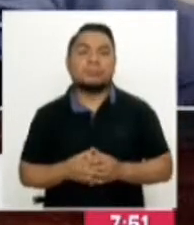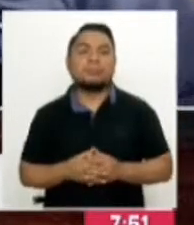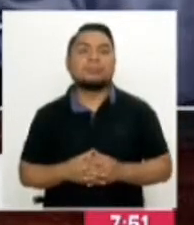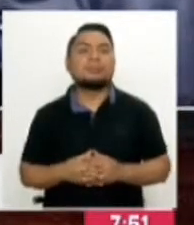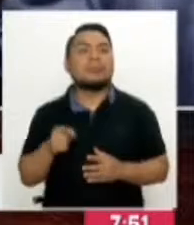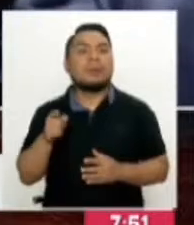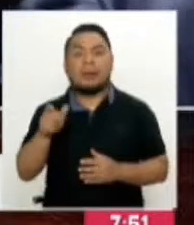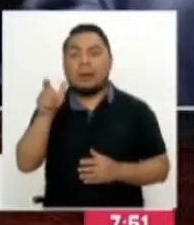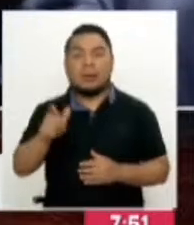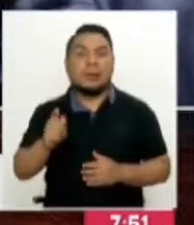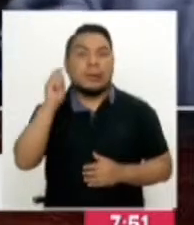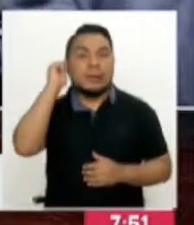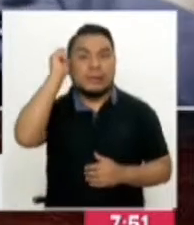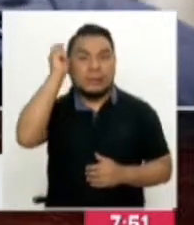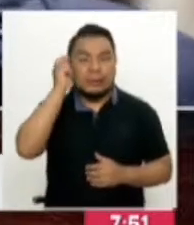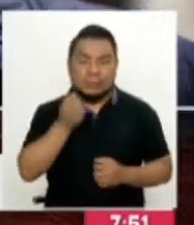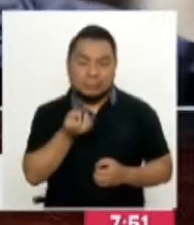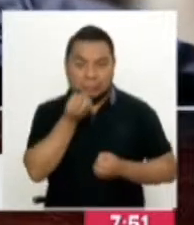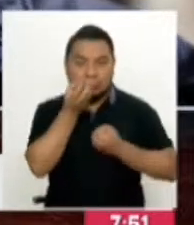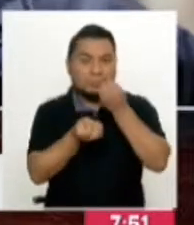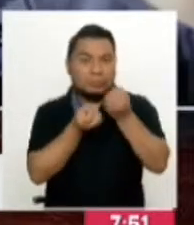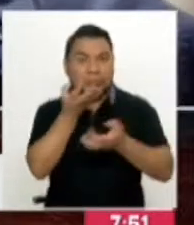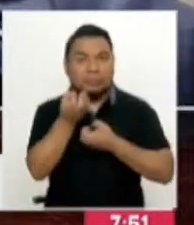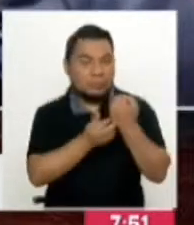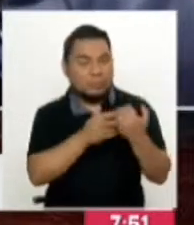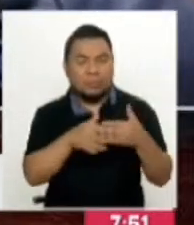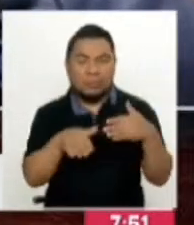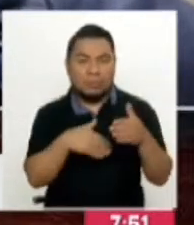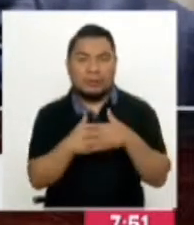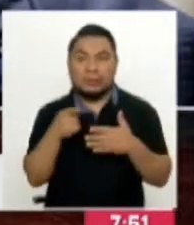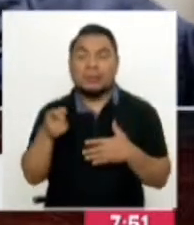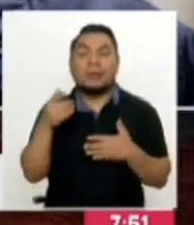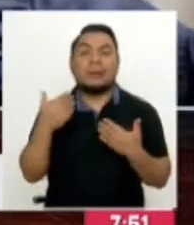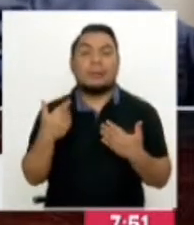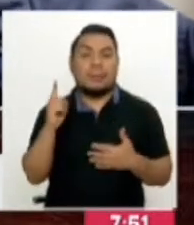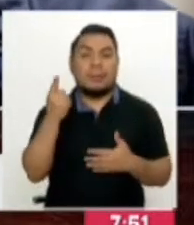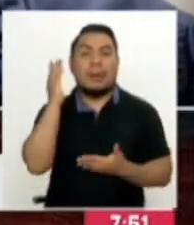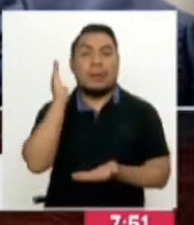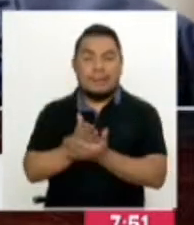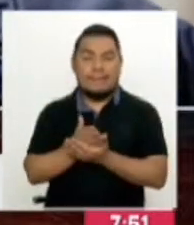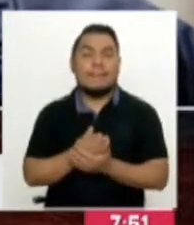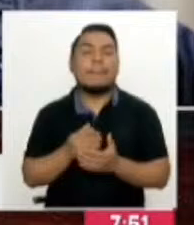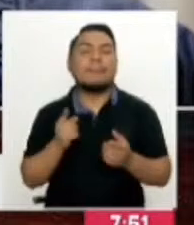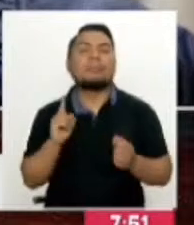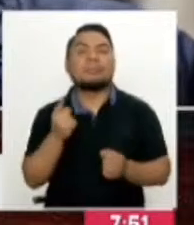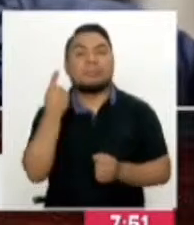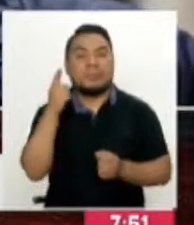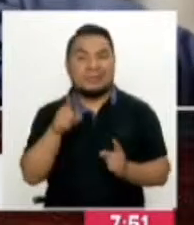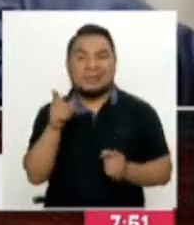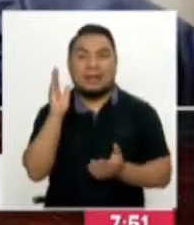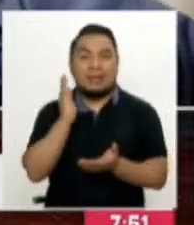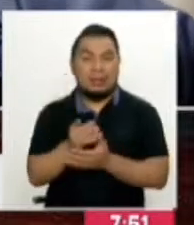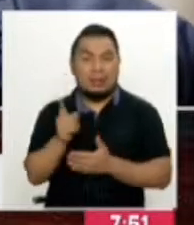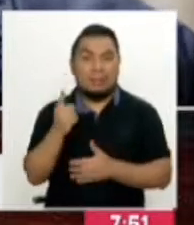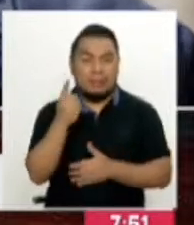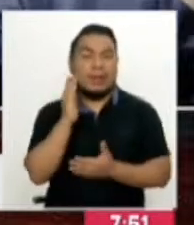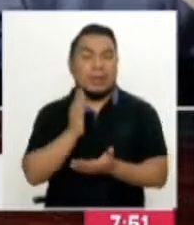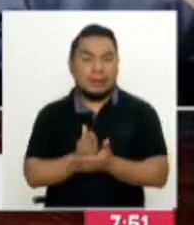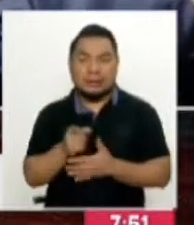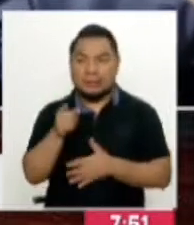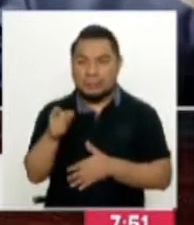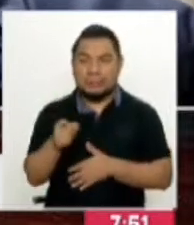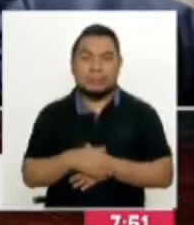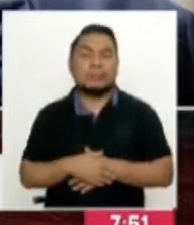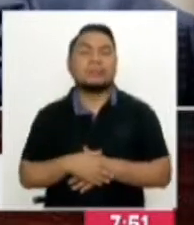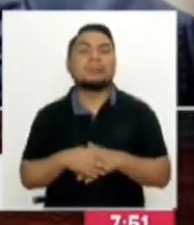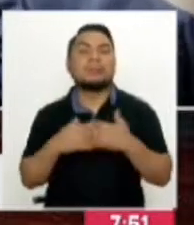El colaborador eficaz, una vez que ha sido sentenciado, porque el acuerdo se convierte en una sentencia porque hay pena y reparación civil,